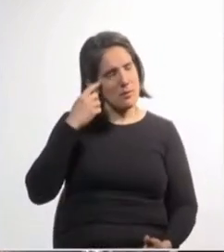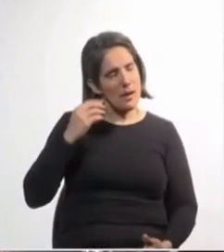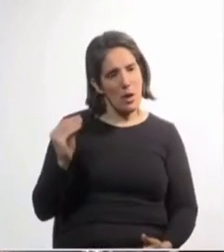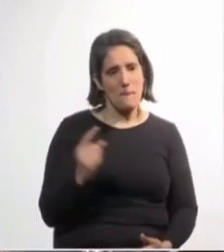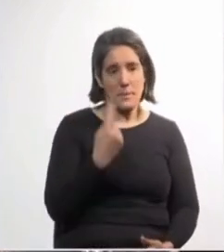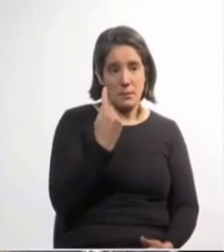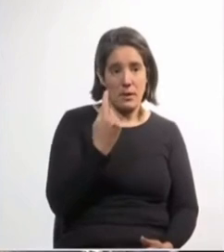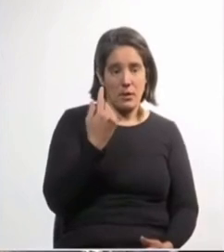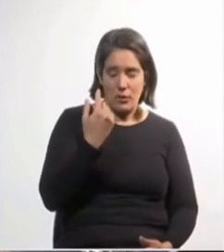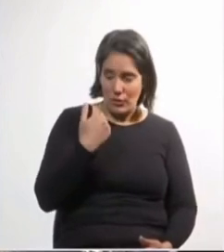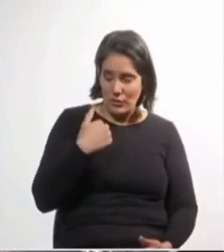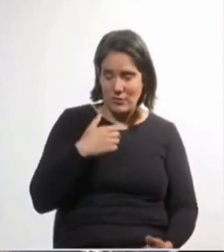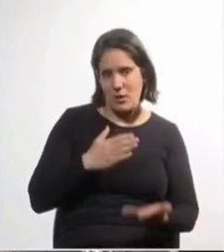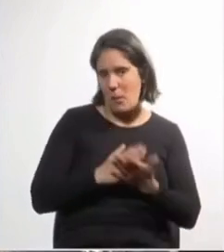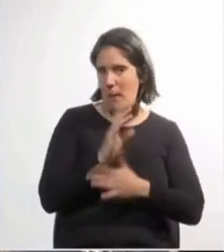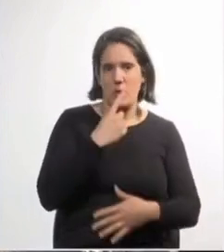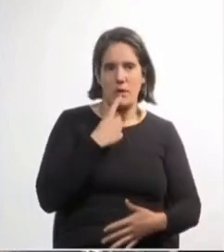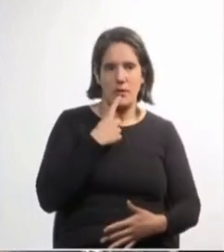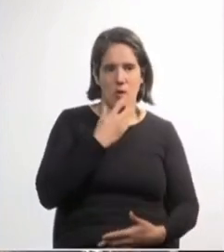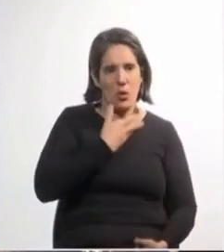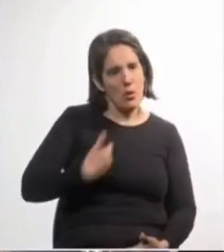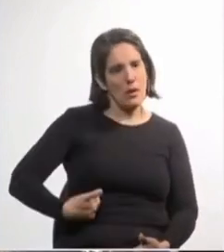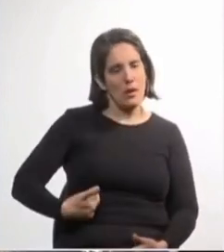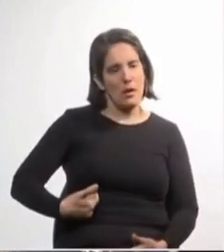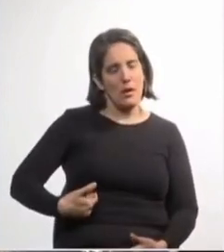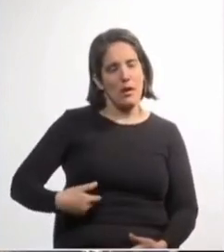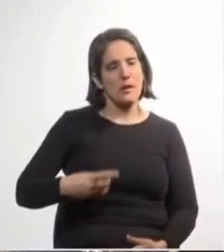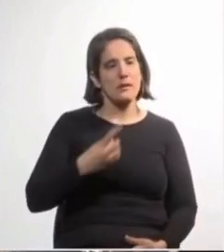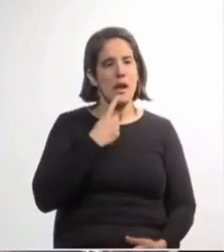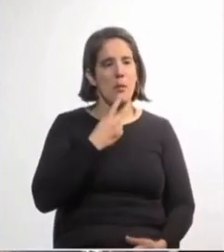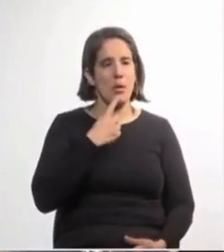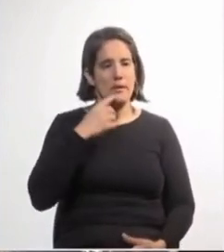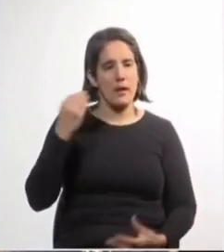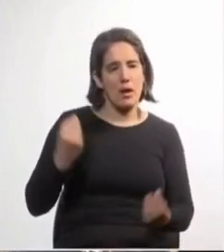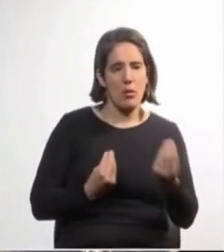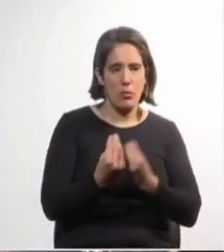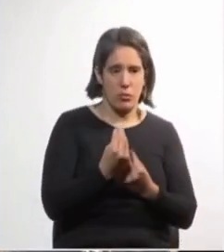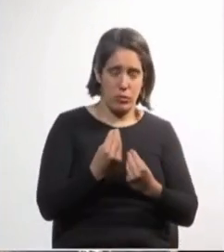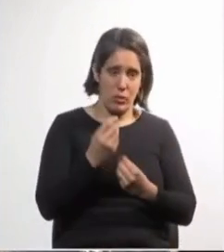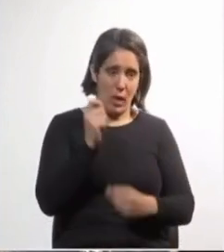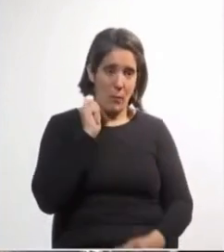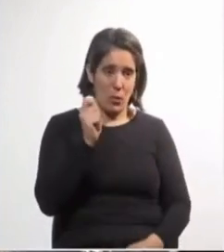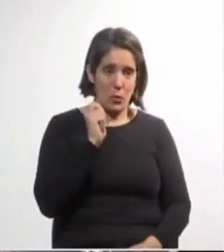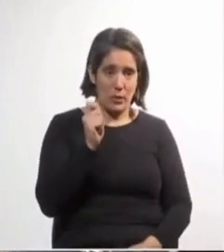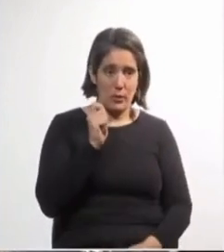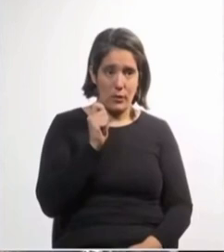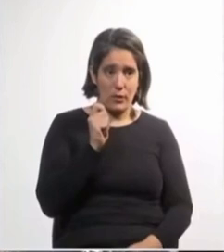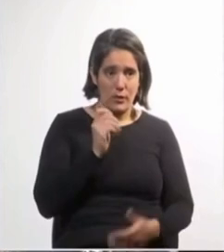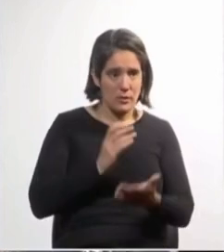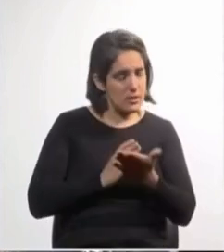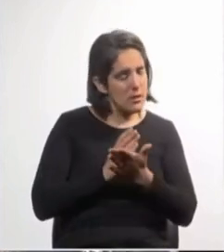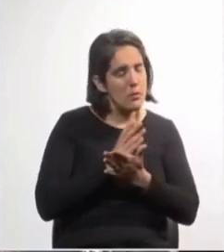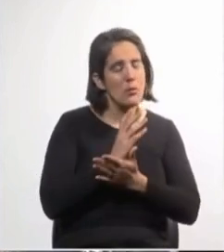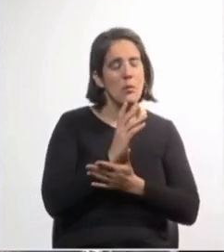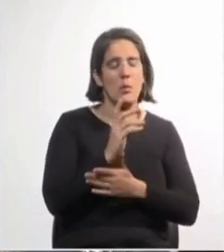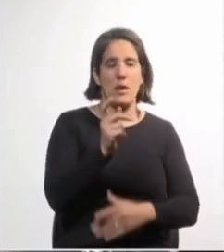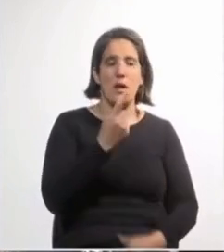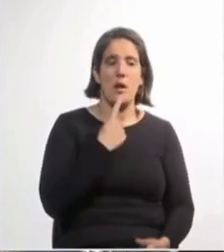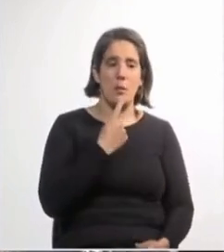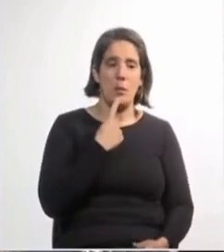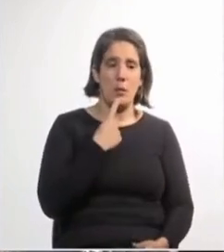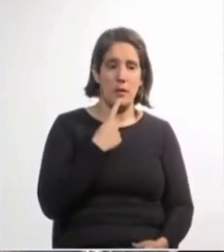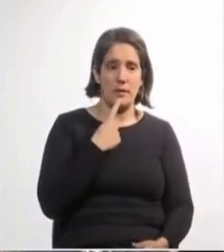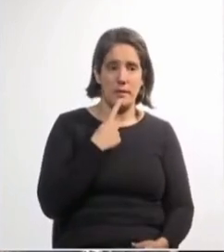más político que tiene un gobierno, que es la política de ingresos públicos y de gasto público, la política fiscal. Es lo